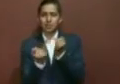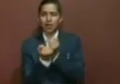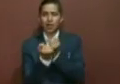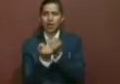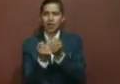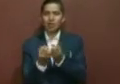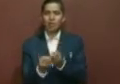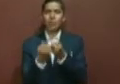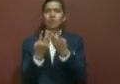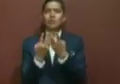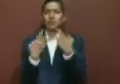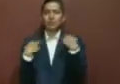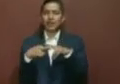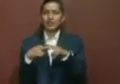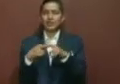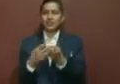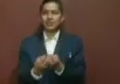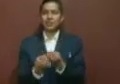de maestros.